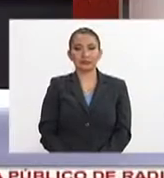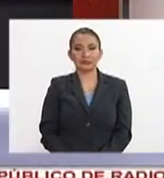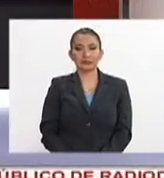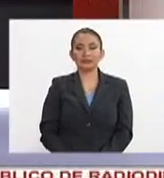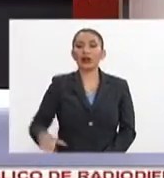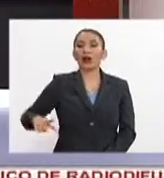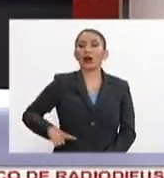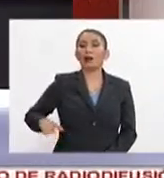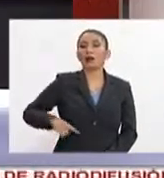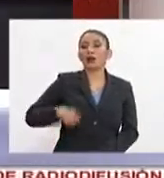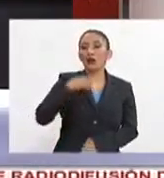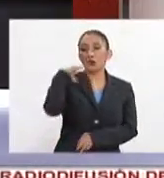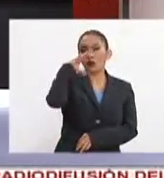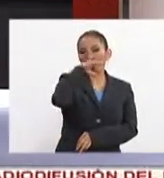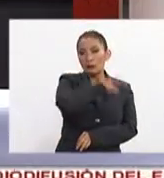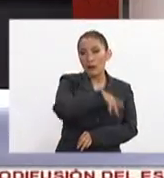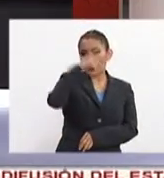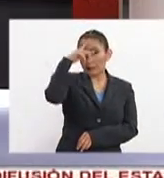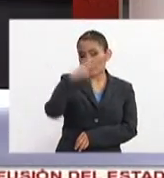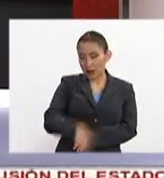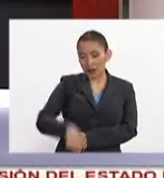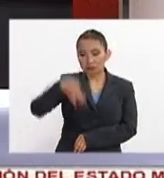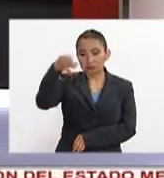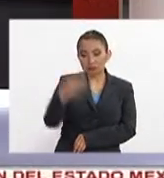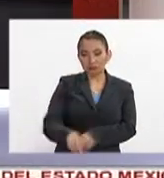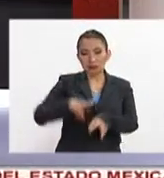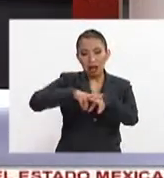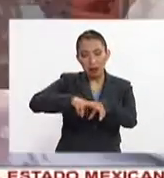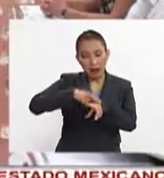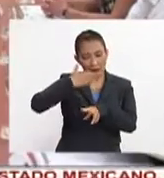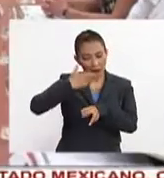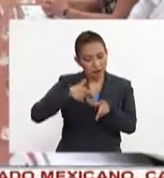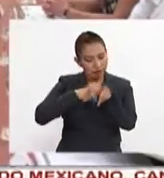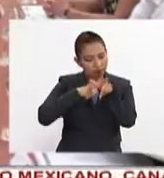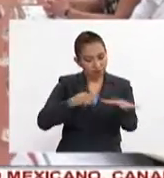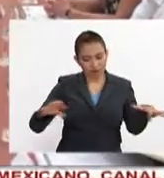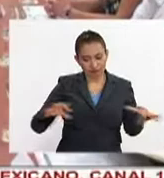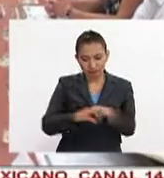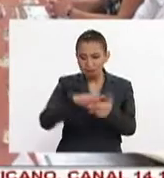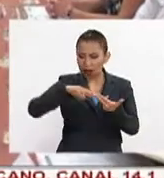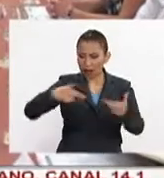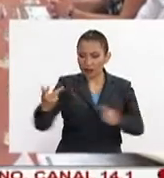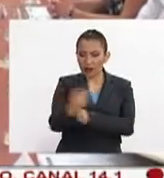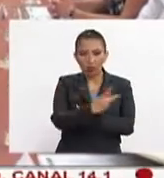Los gobiernos de Cuba y México ratificaron en La Habana la buena marcha de sus relaciones